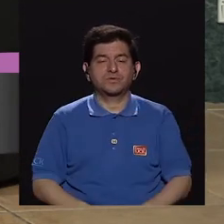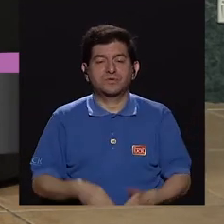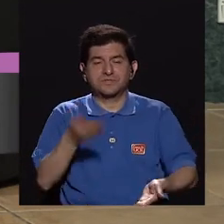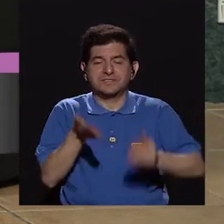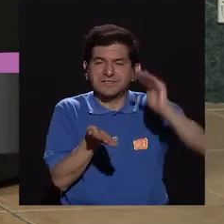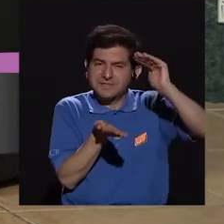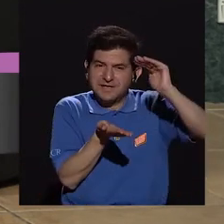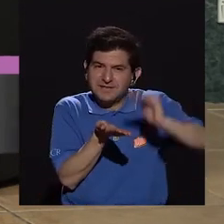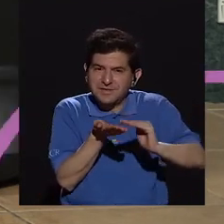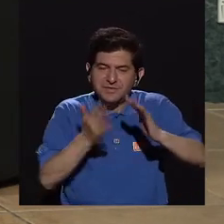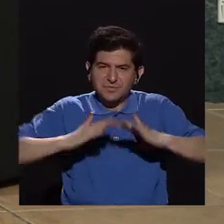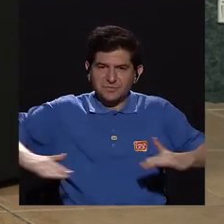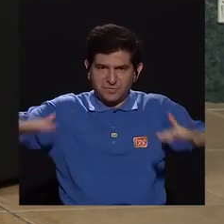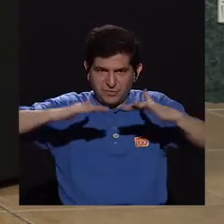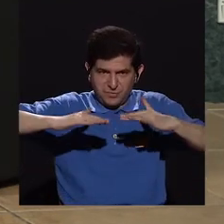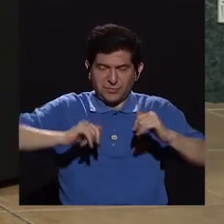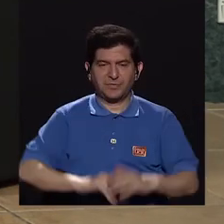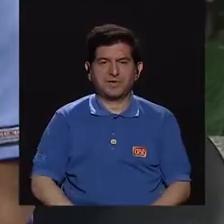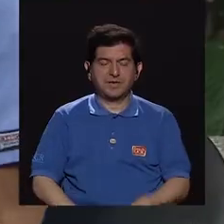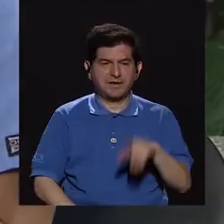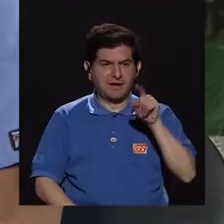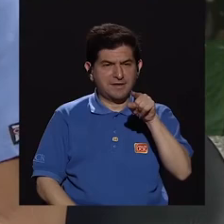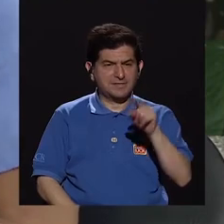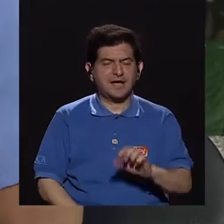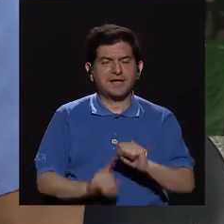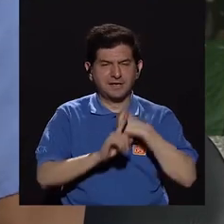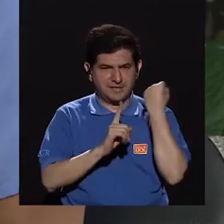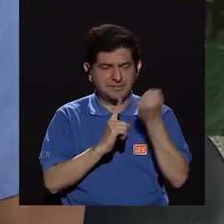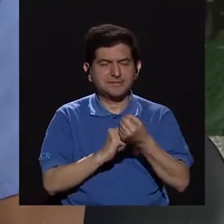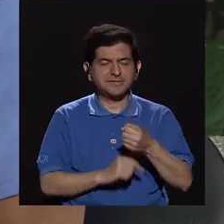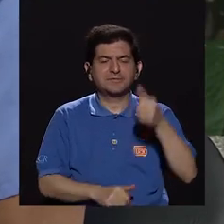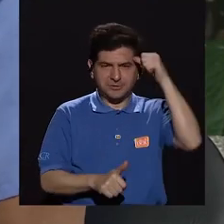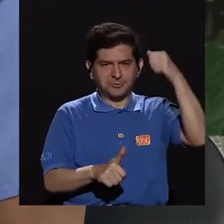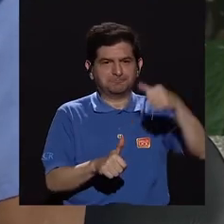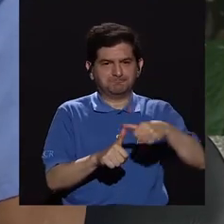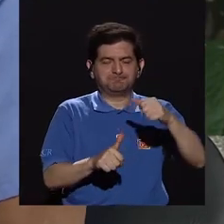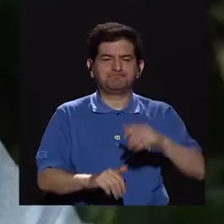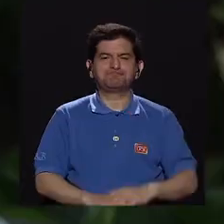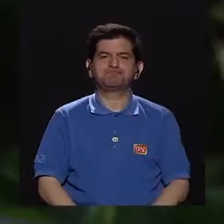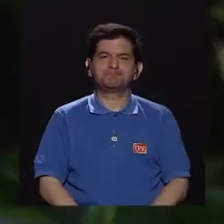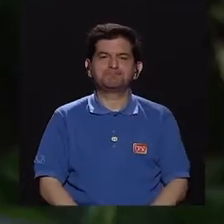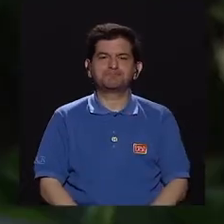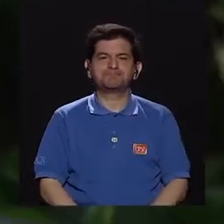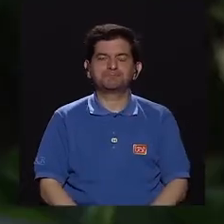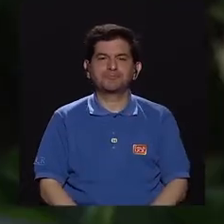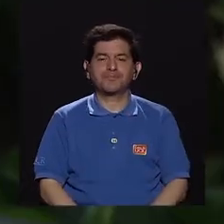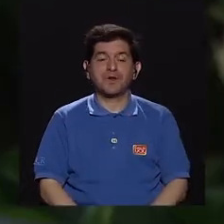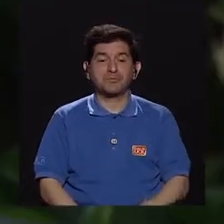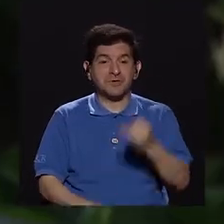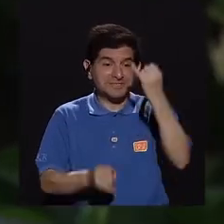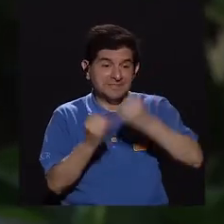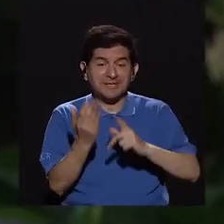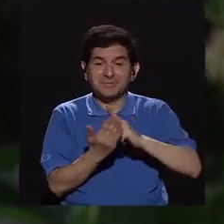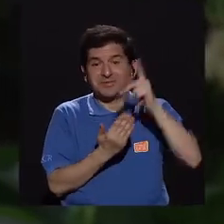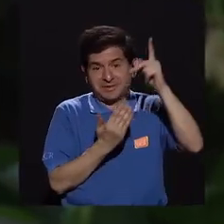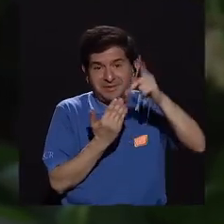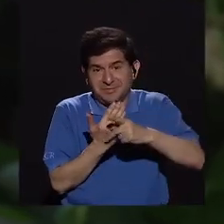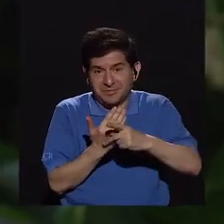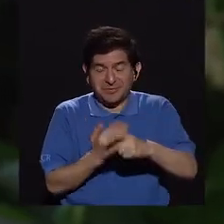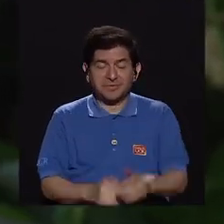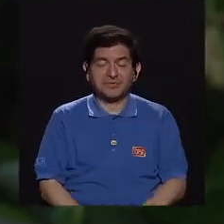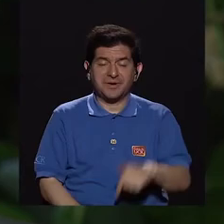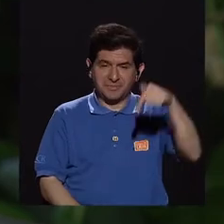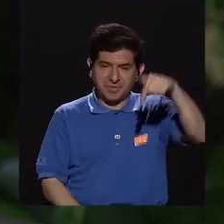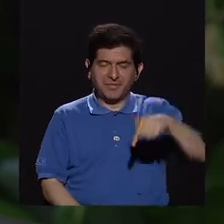disminuye un poco, ¿verdad? Entonces hay que tomar esa consideración también. Bueno, Eddie, hemos llegado al final de